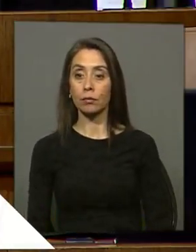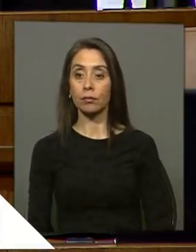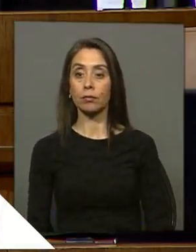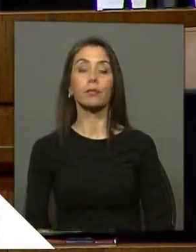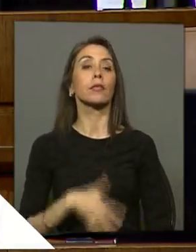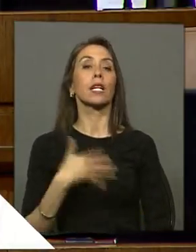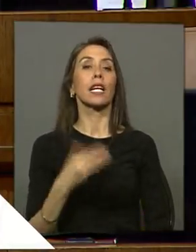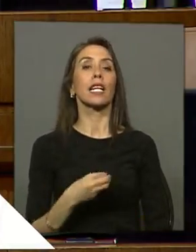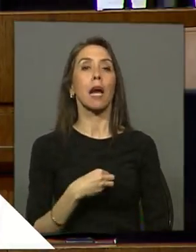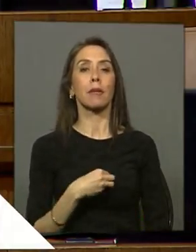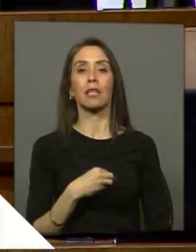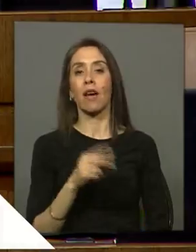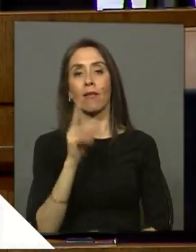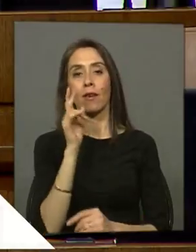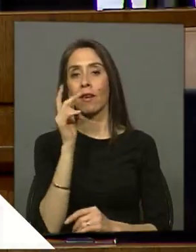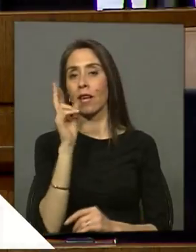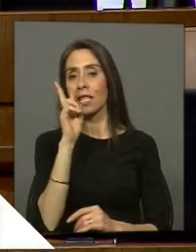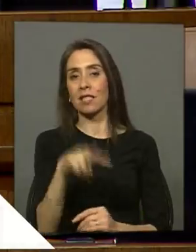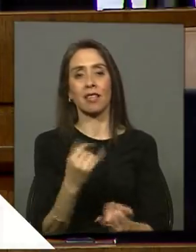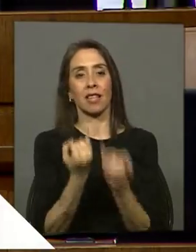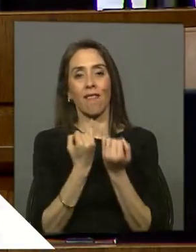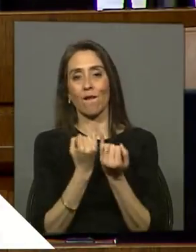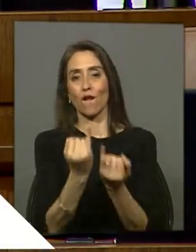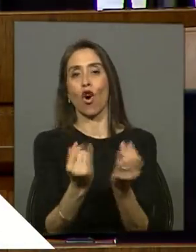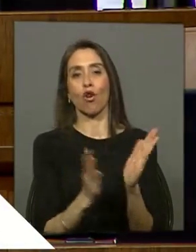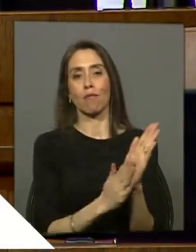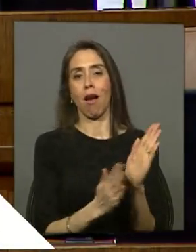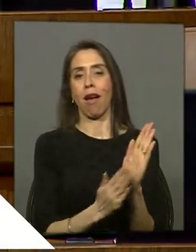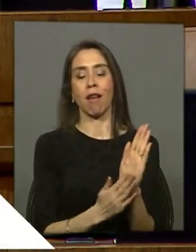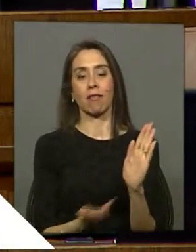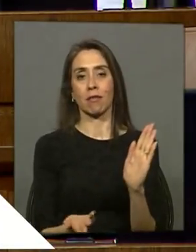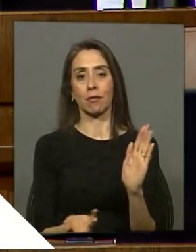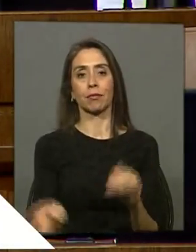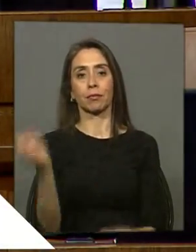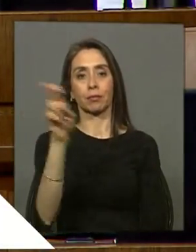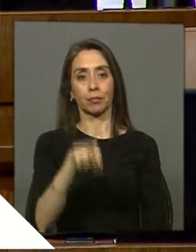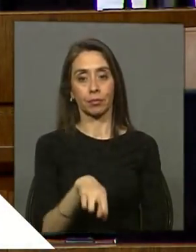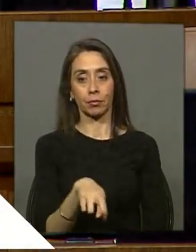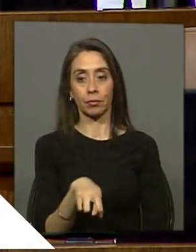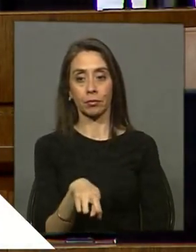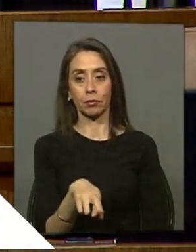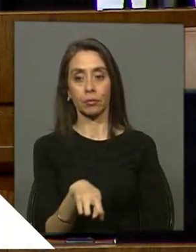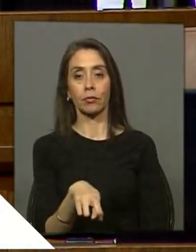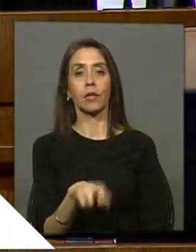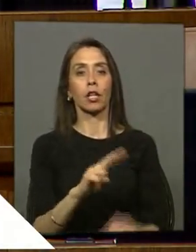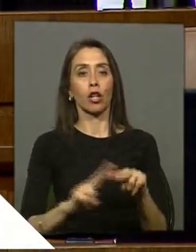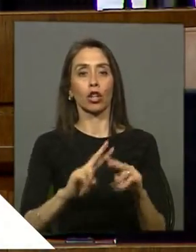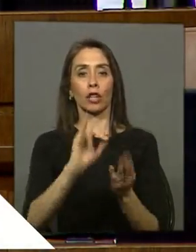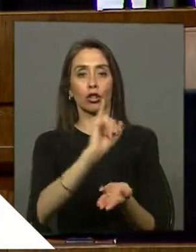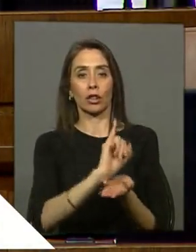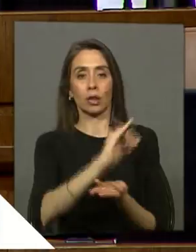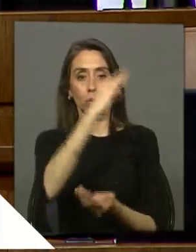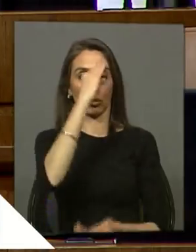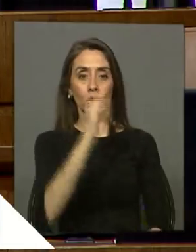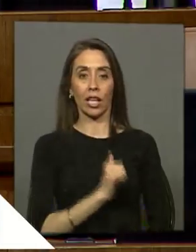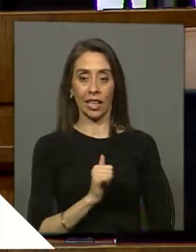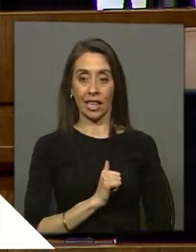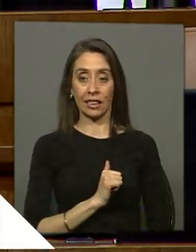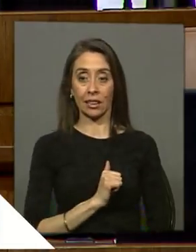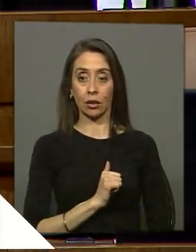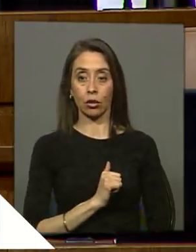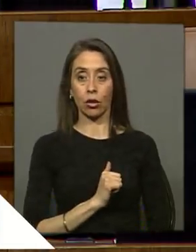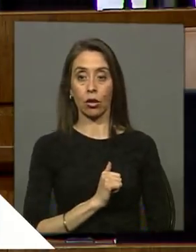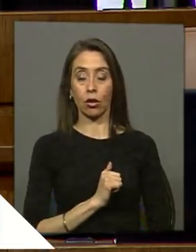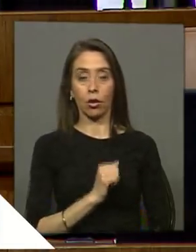lamentable desinformación porque quiero volver a reiterar lo que hizo el ejército es poner atención